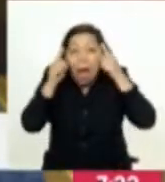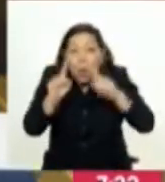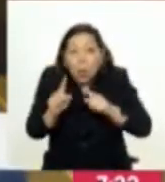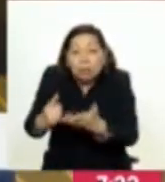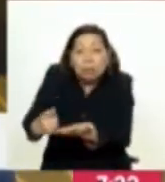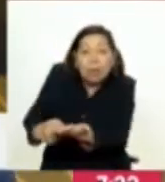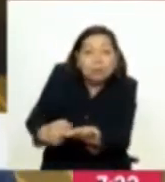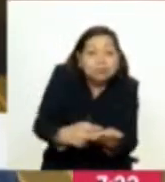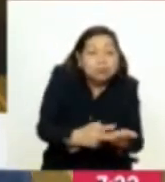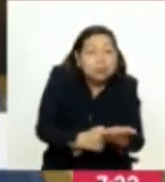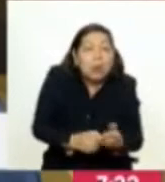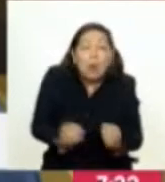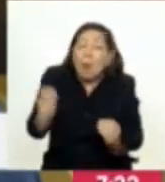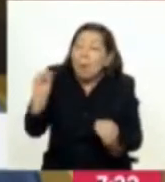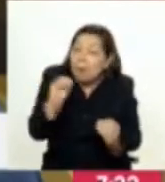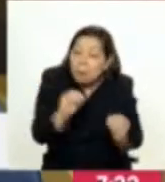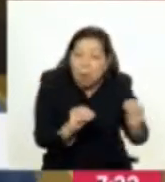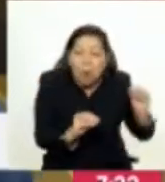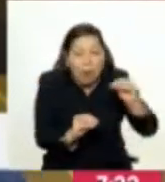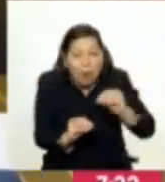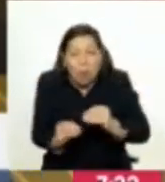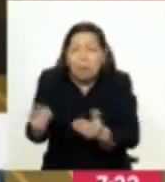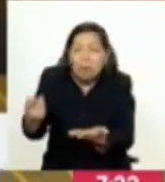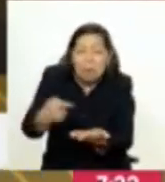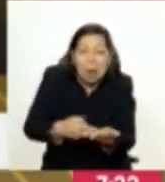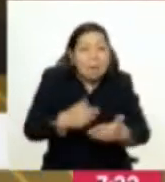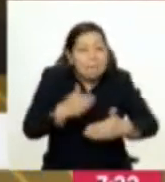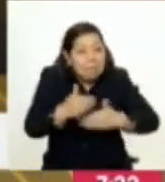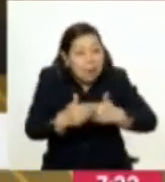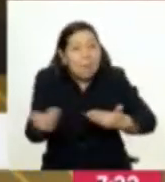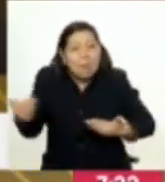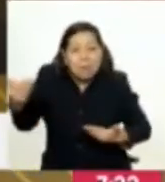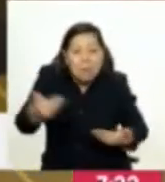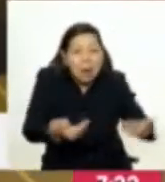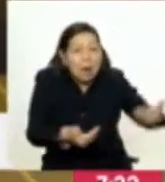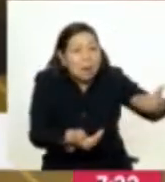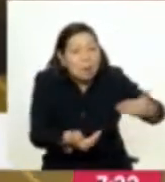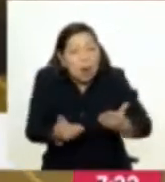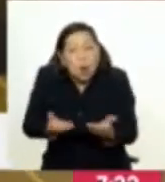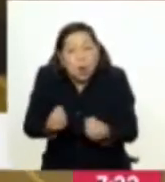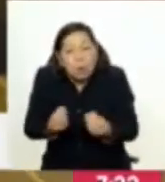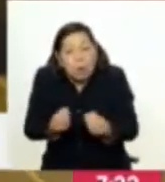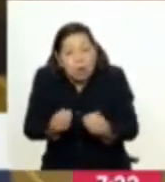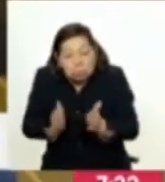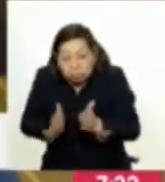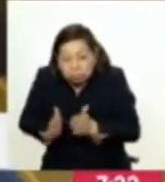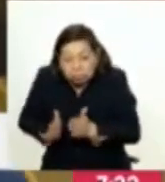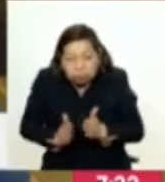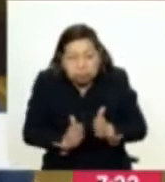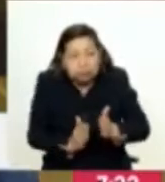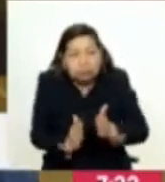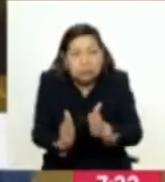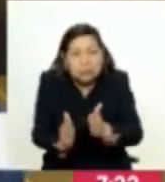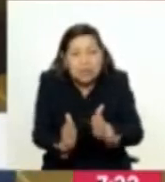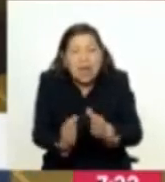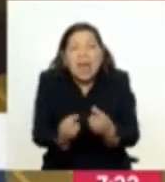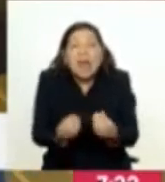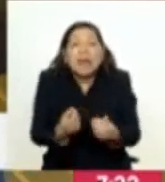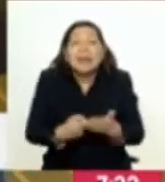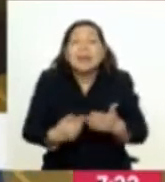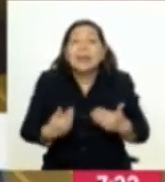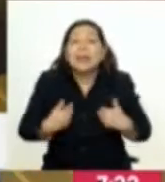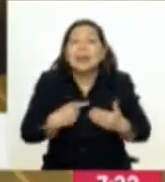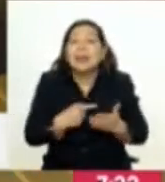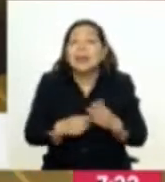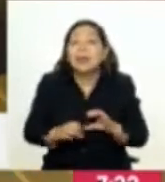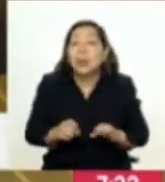esos acuerdos pongámosles indicadores y esos indicadores hagamos seguimiento, ¿no?, de si estamos haciendo lo que